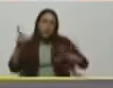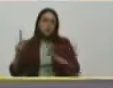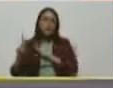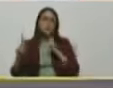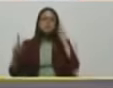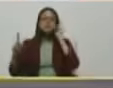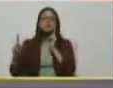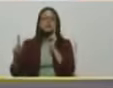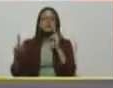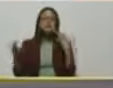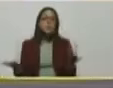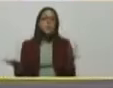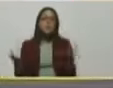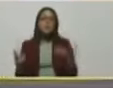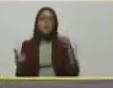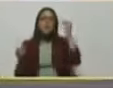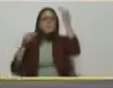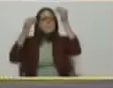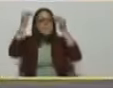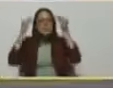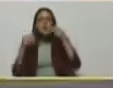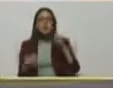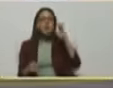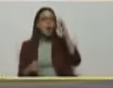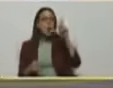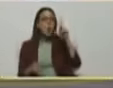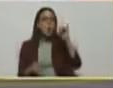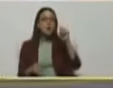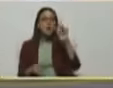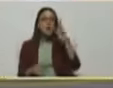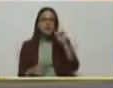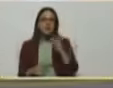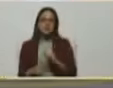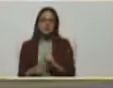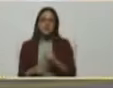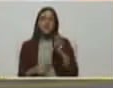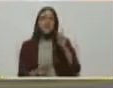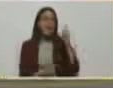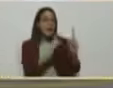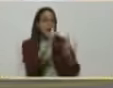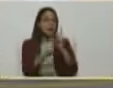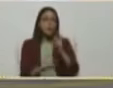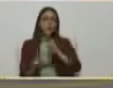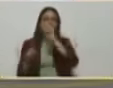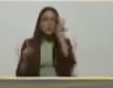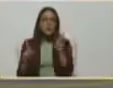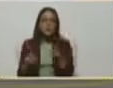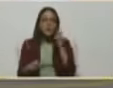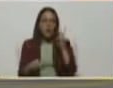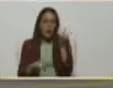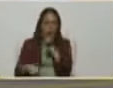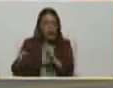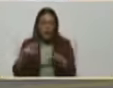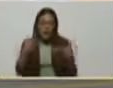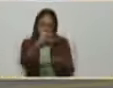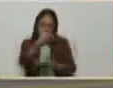Simón Bolívar, las memorias de Oliari. Si cada quien, cada venezolana leyera las memorias de